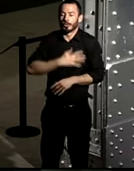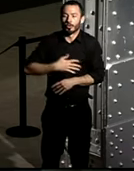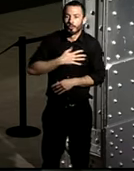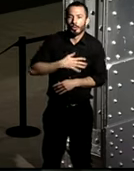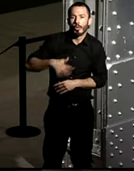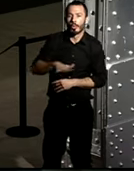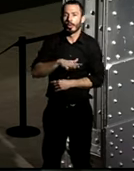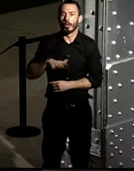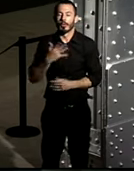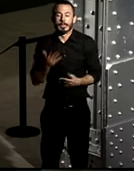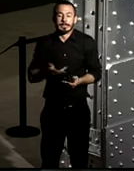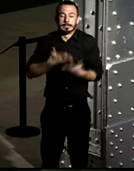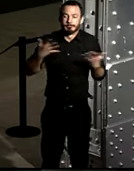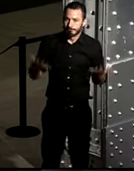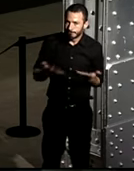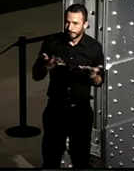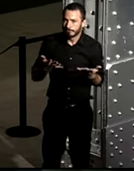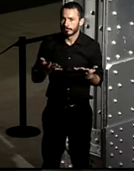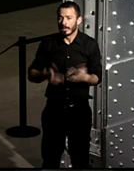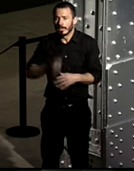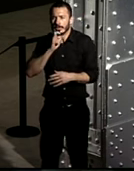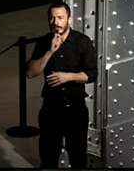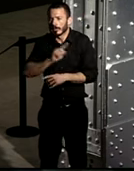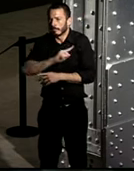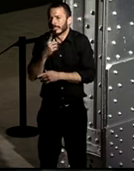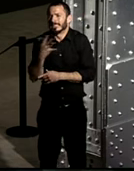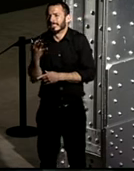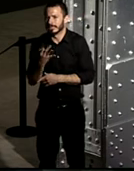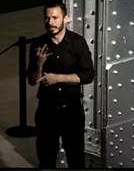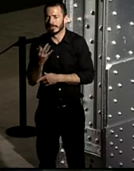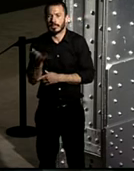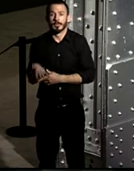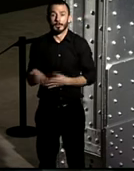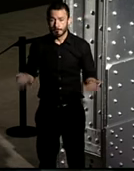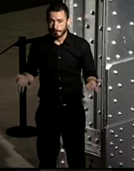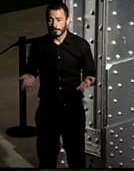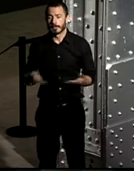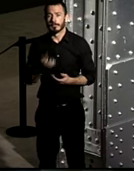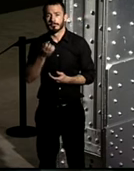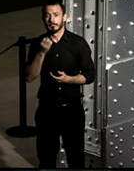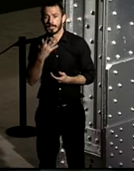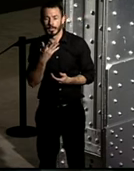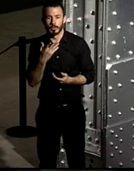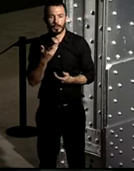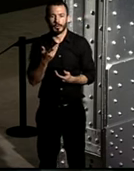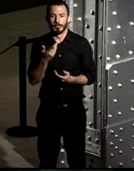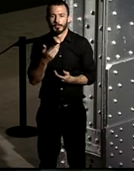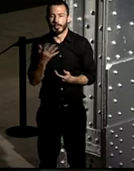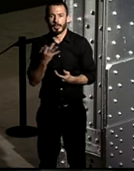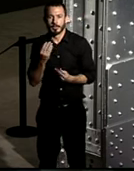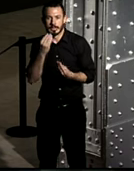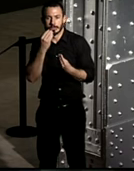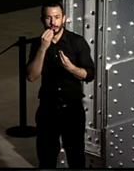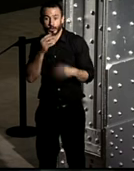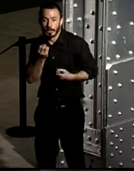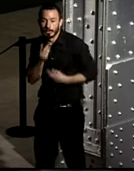tono y tal. Lo más difícil, efectivamente, pues es cuando el alumno se enfrenta a tener una historia que